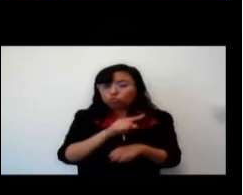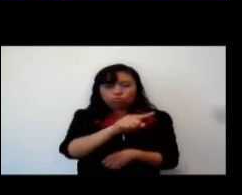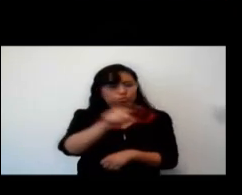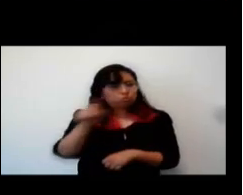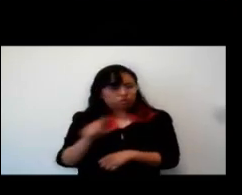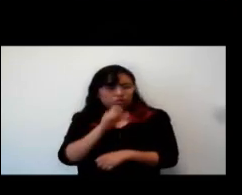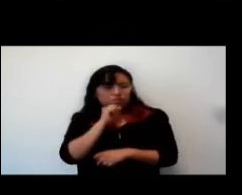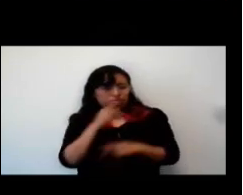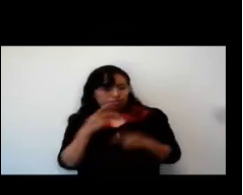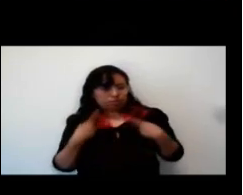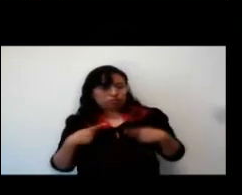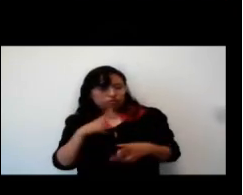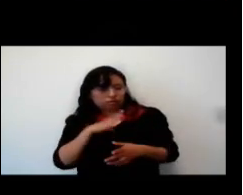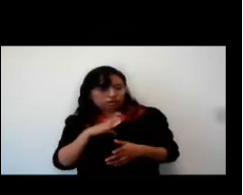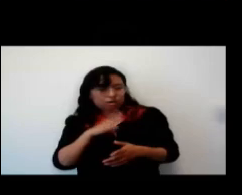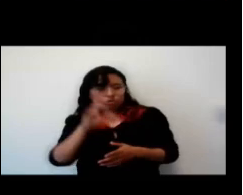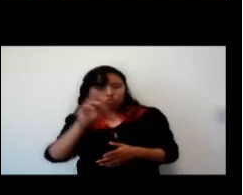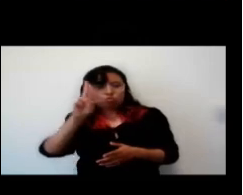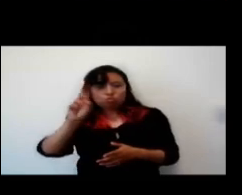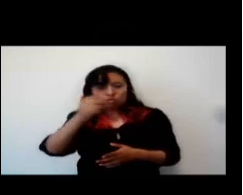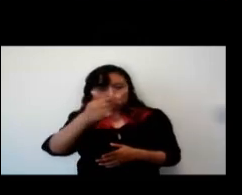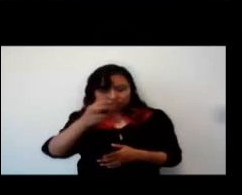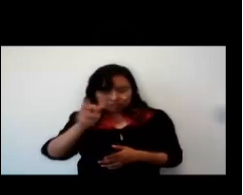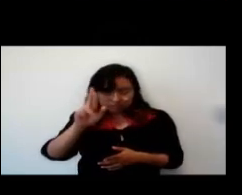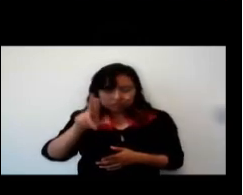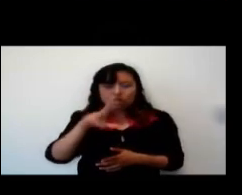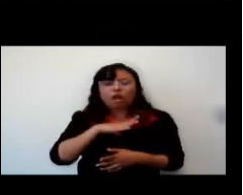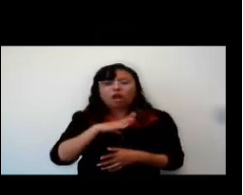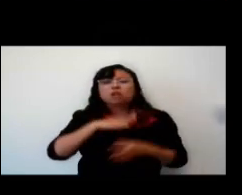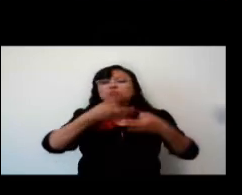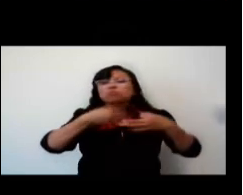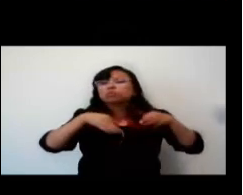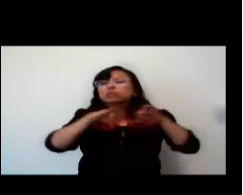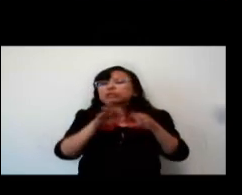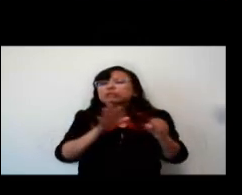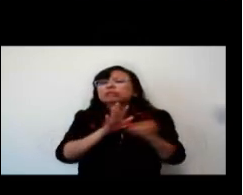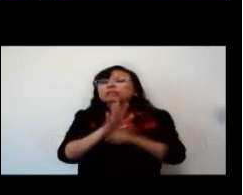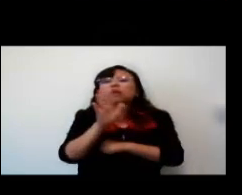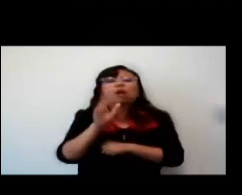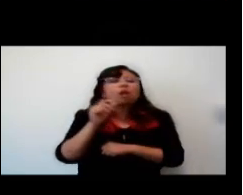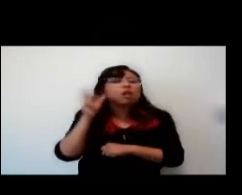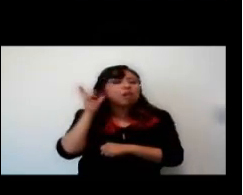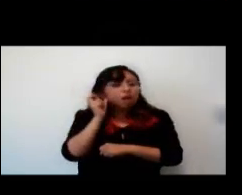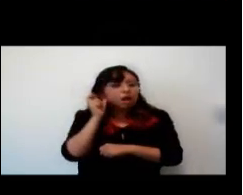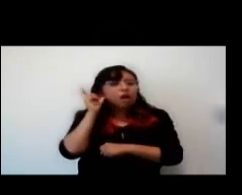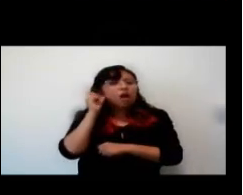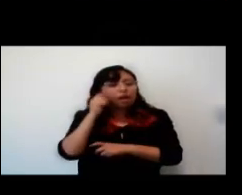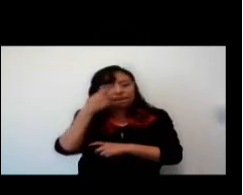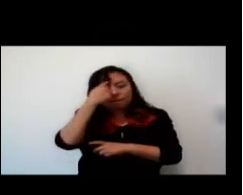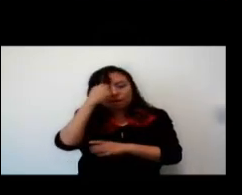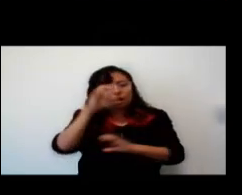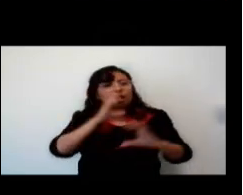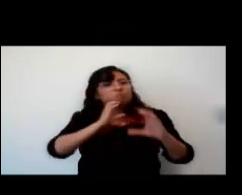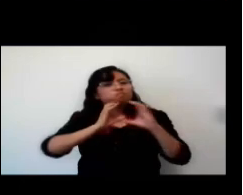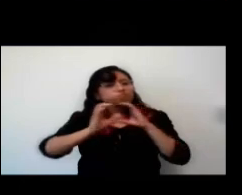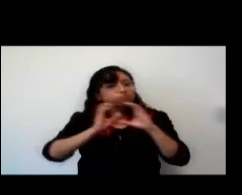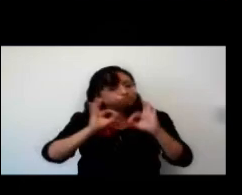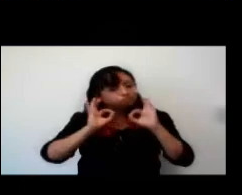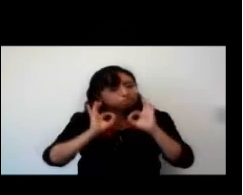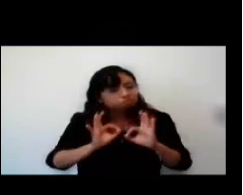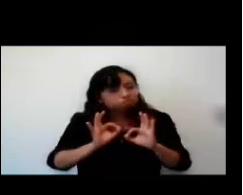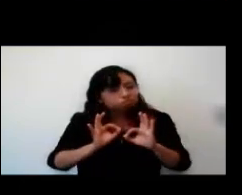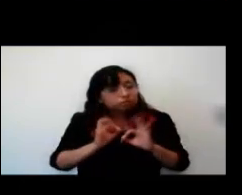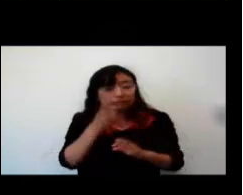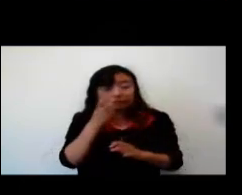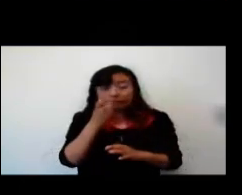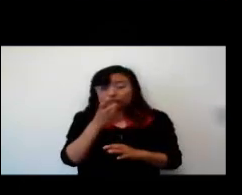pacientes debemos de estar conscientes de la importancia de una muy buena audición para mejorar la comunicación. Y esto es algo que